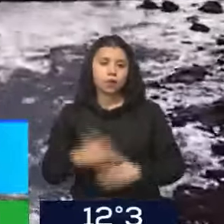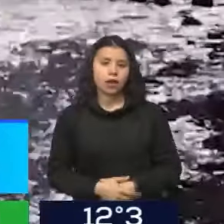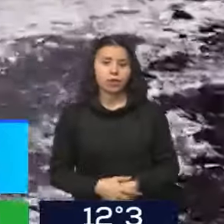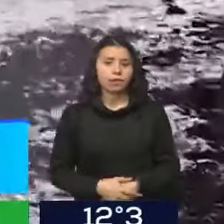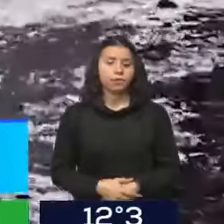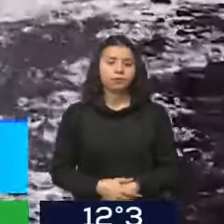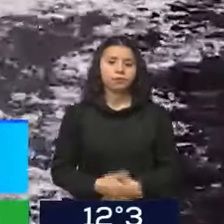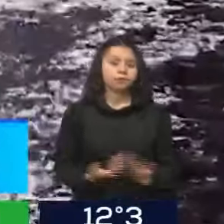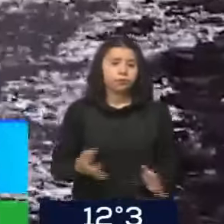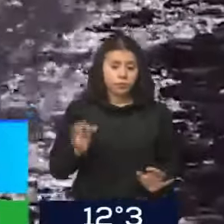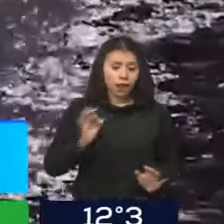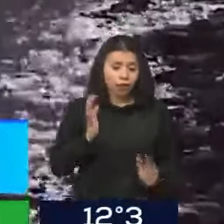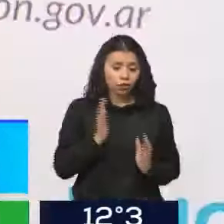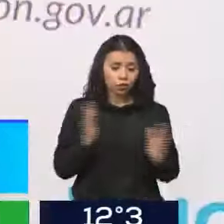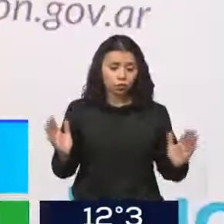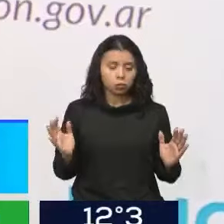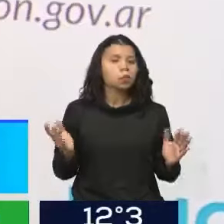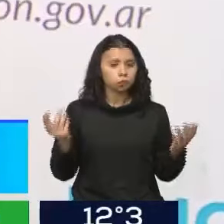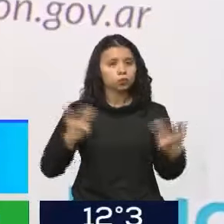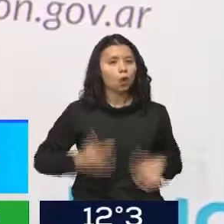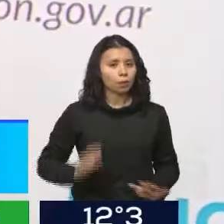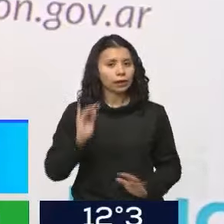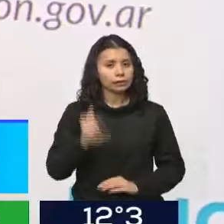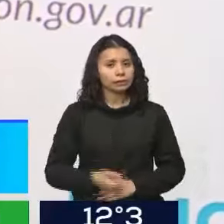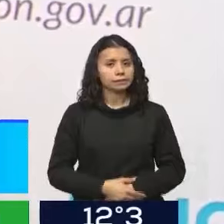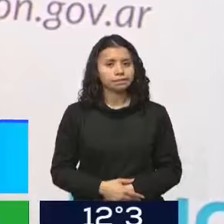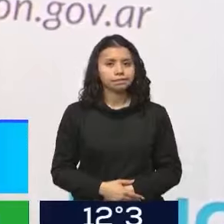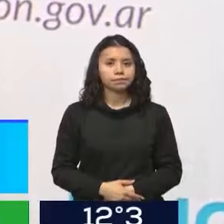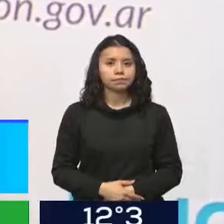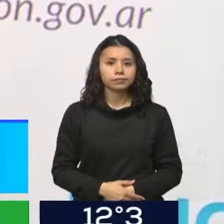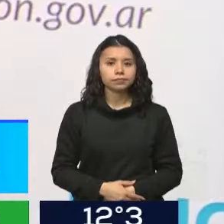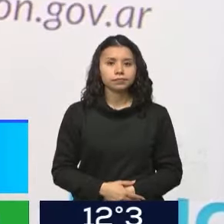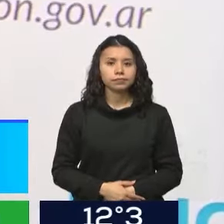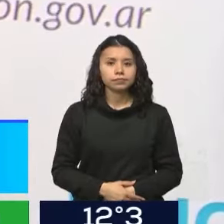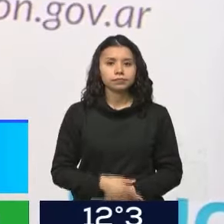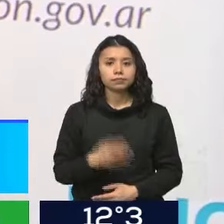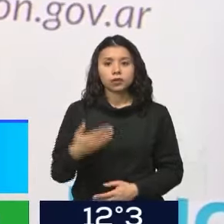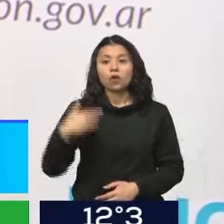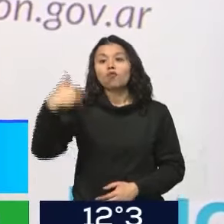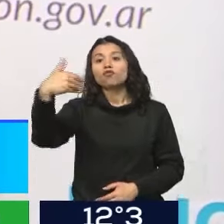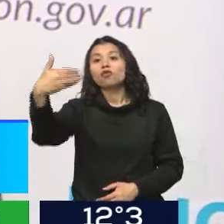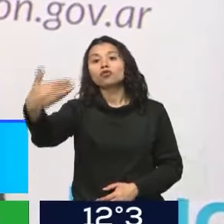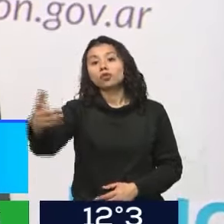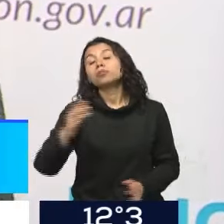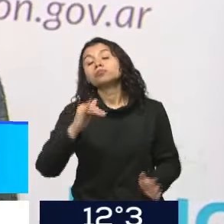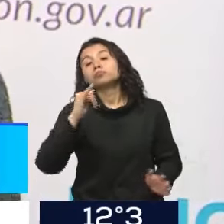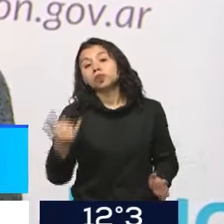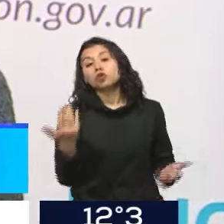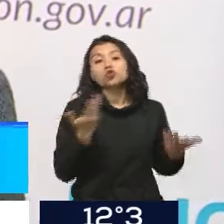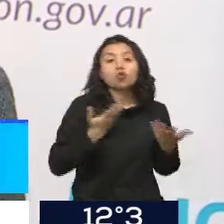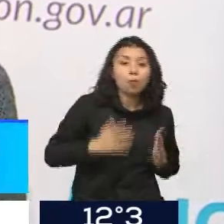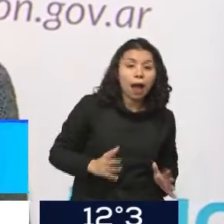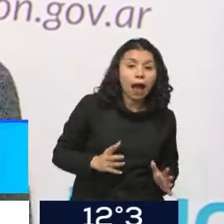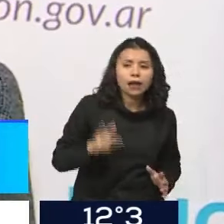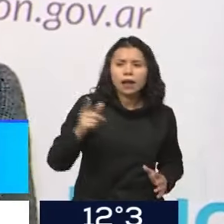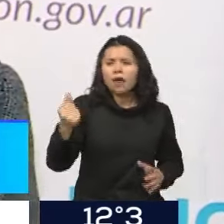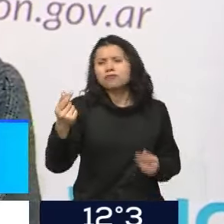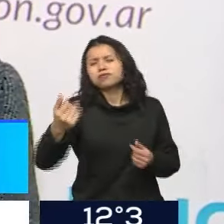año normal es algo que está fuera de lo que nos va a pasar en el futuro. Va a haber años normales y va a haber años ricos,